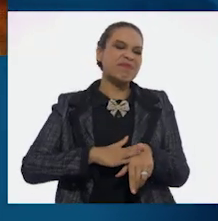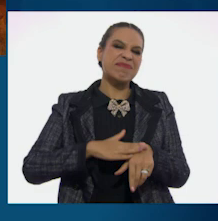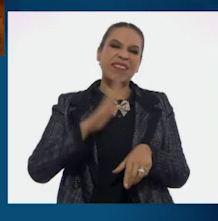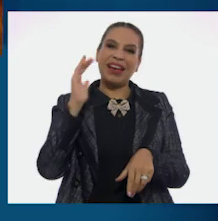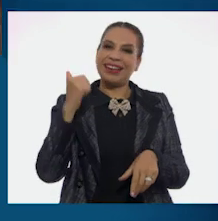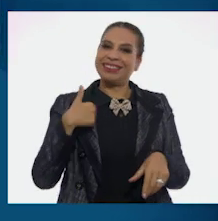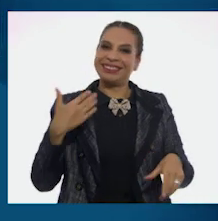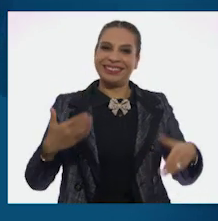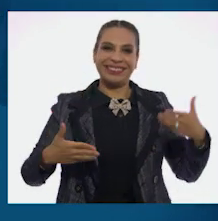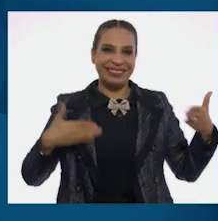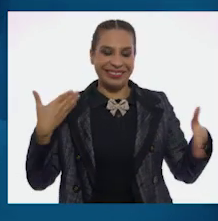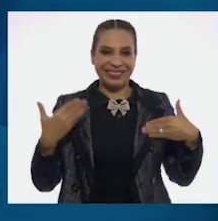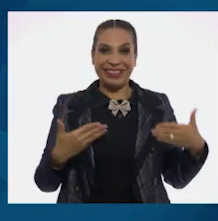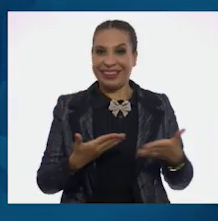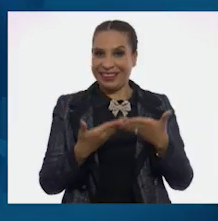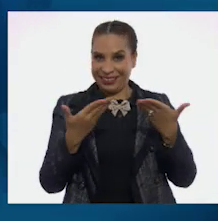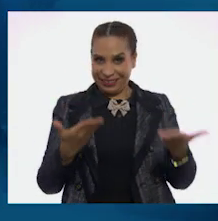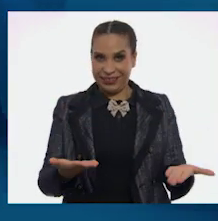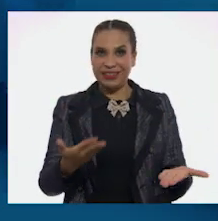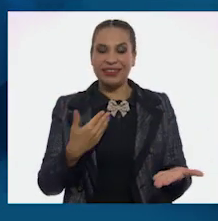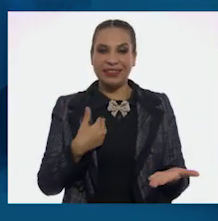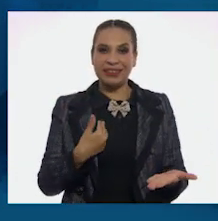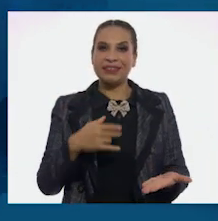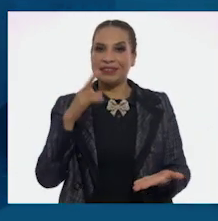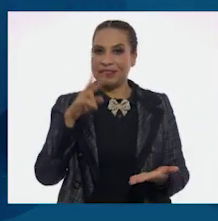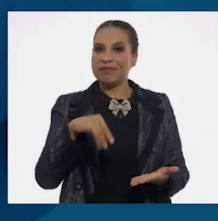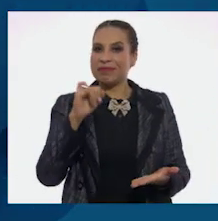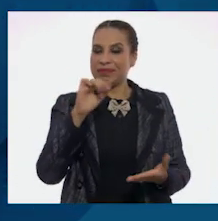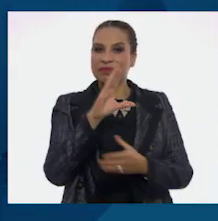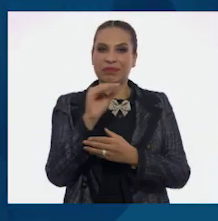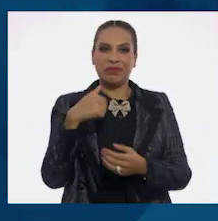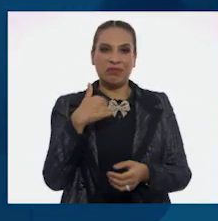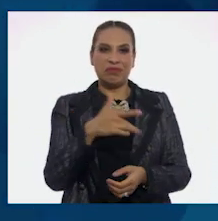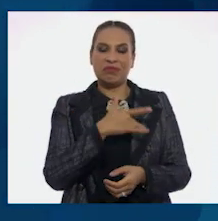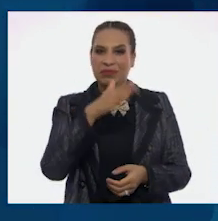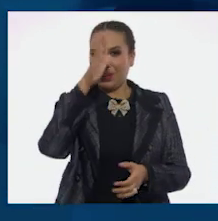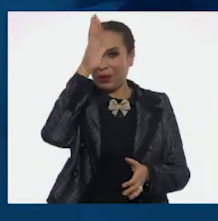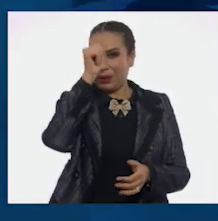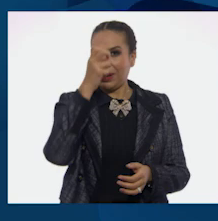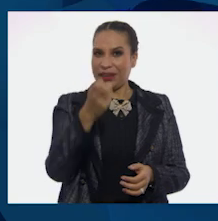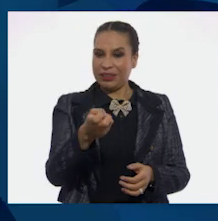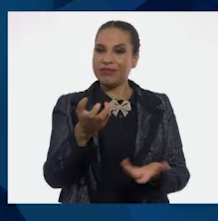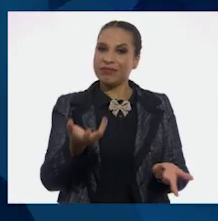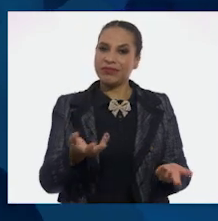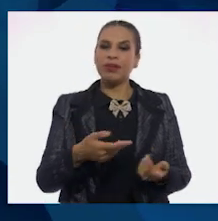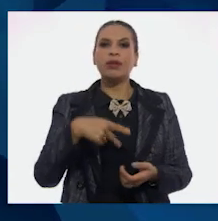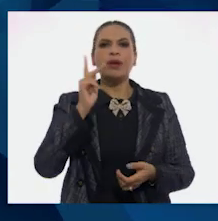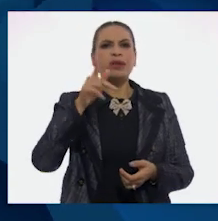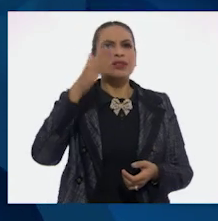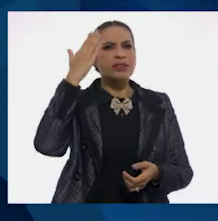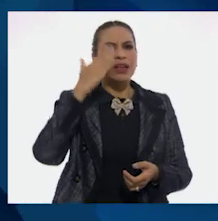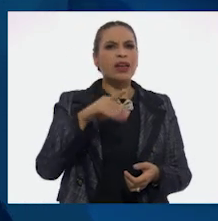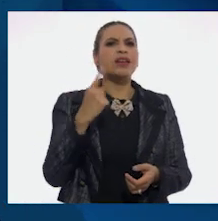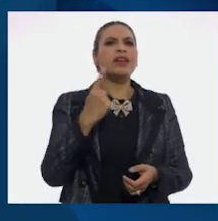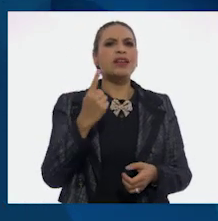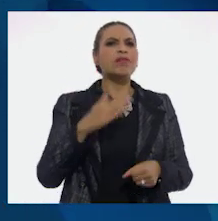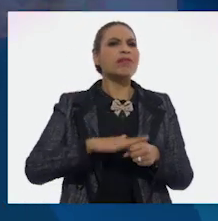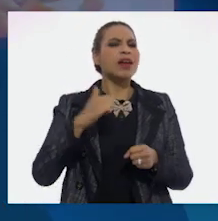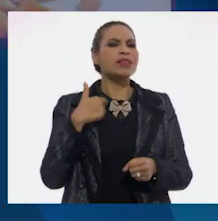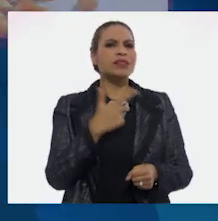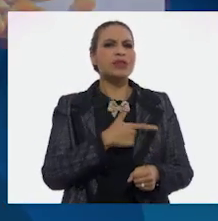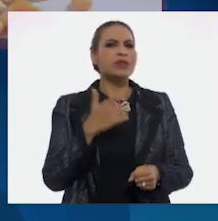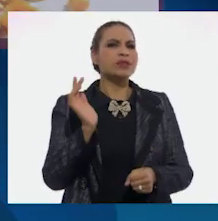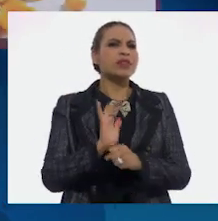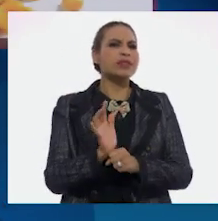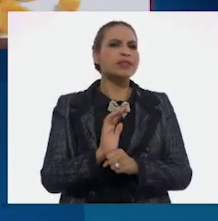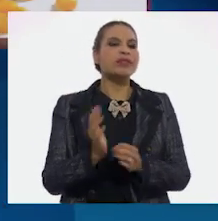más disfruto hoy en día. Híjole, Ton, yo estoy de acuerdo contigo en eso, pero ¿sabes qué es lo que más me gusta del